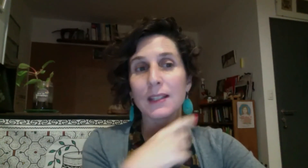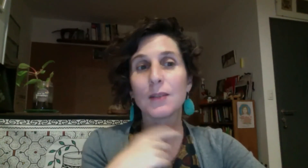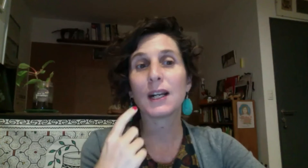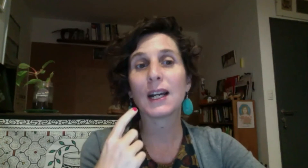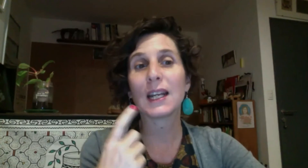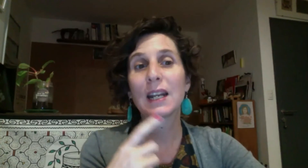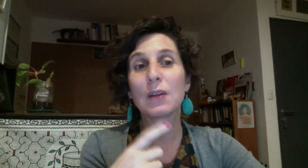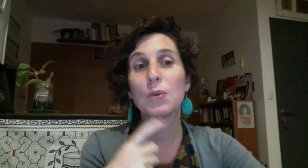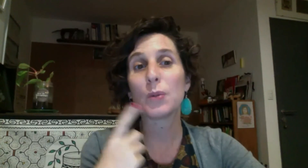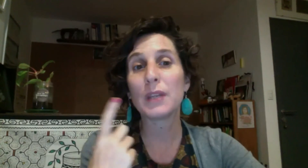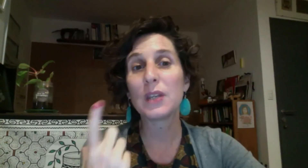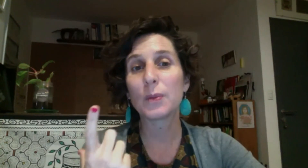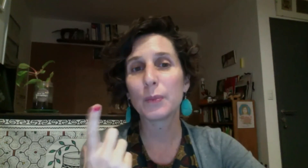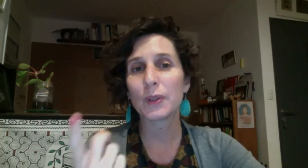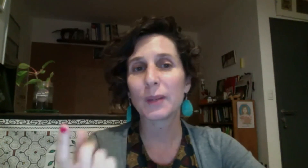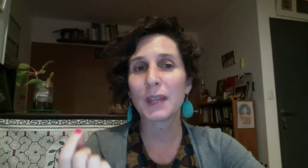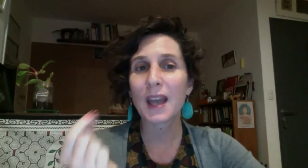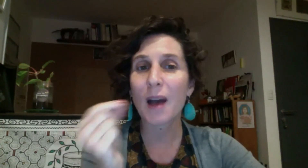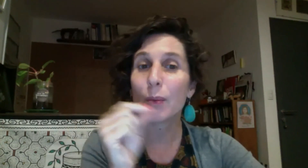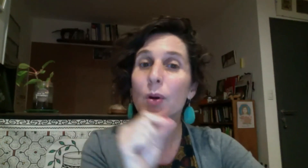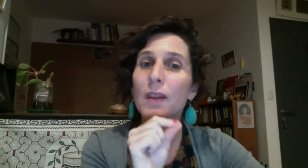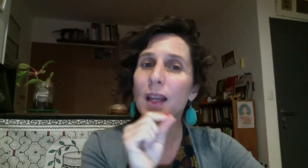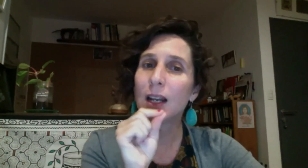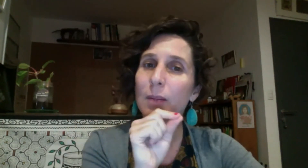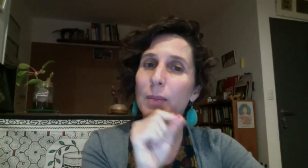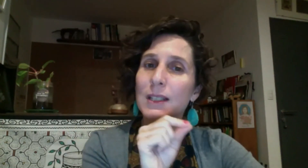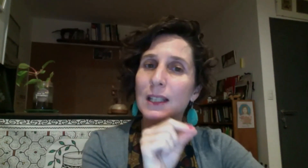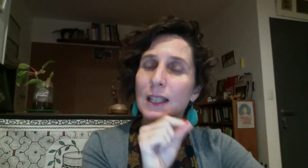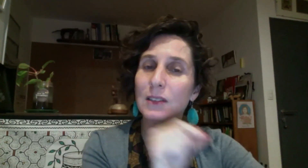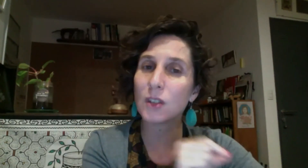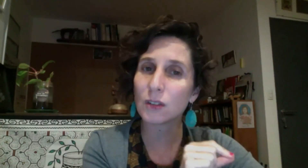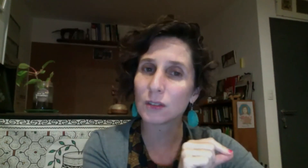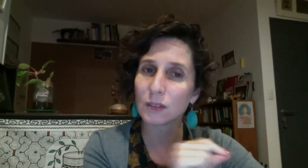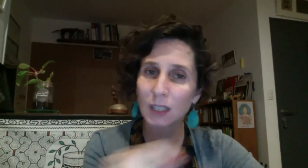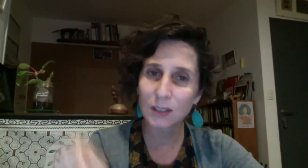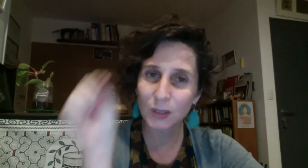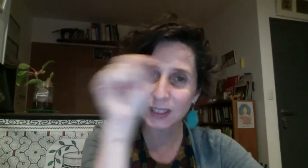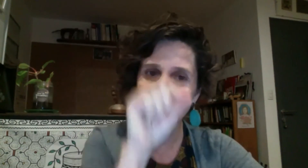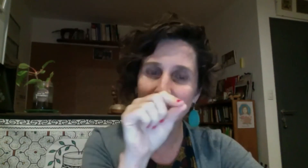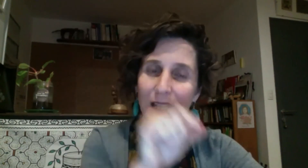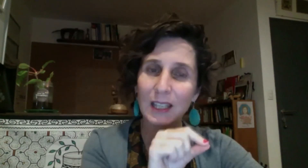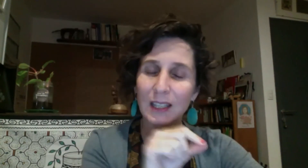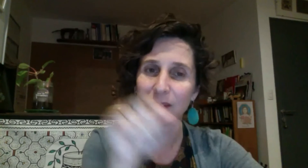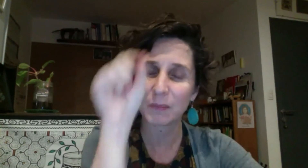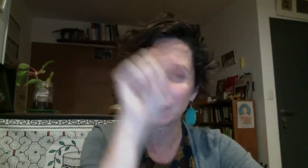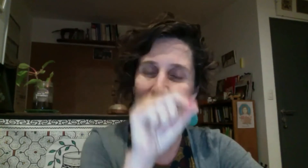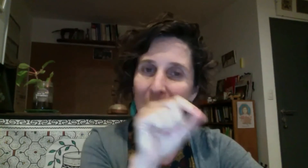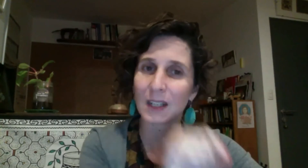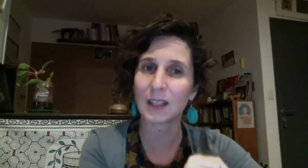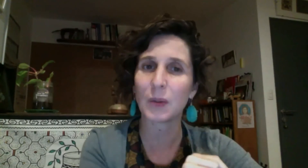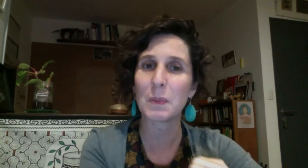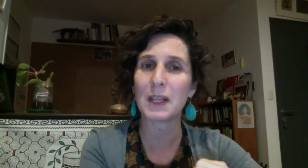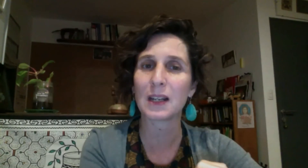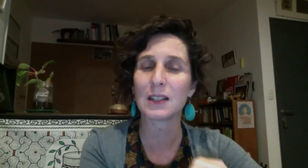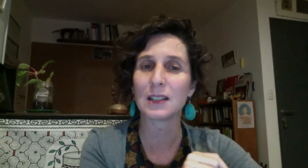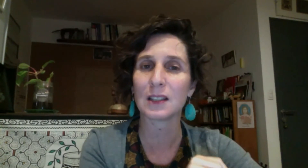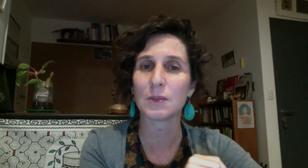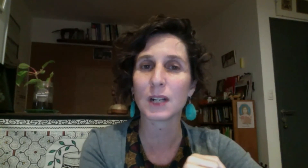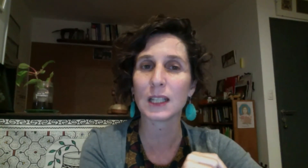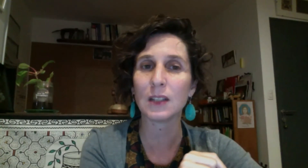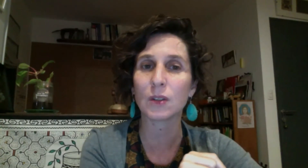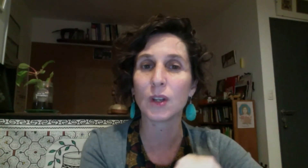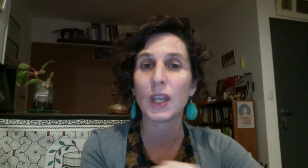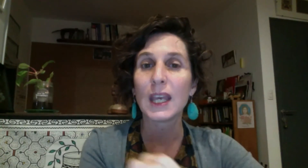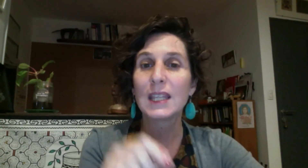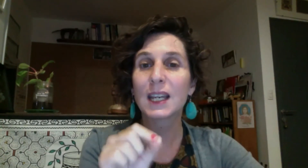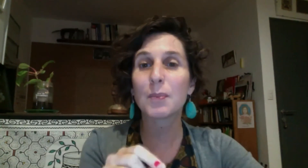parece que busca generar una opinión, pero también aborda la representación, que es lo que estaba tratando de explicarles hace un